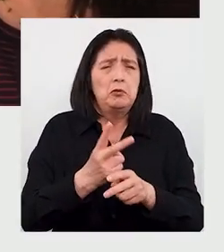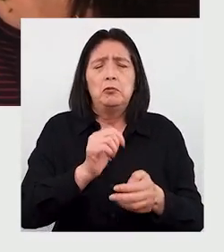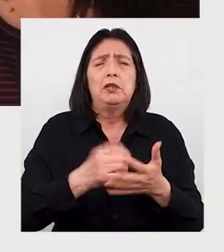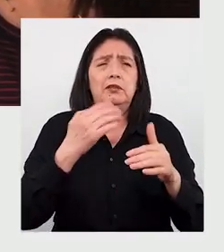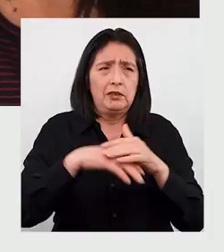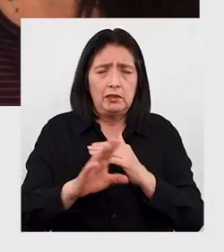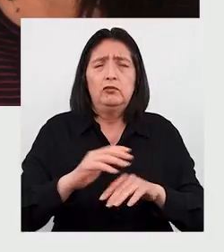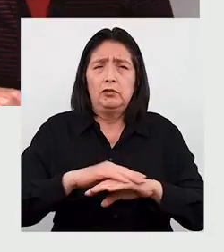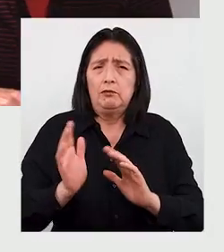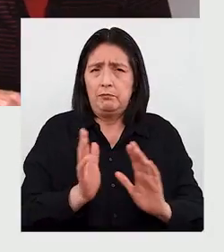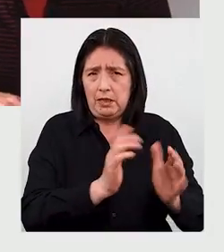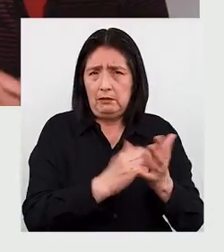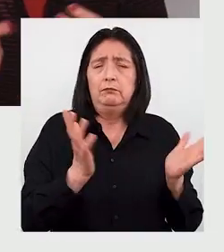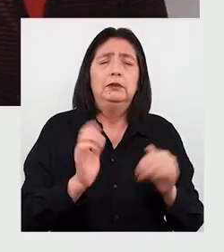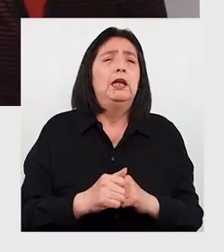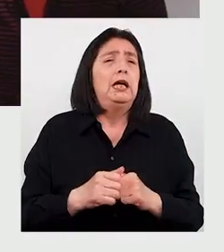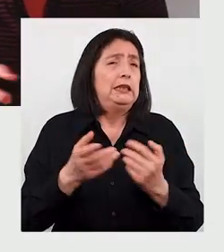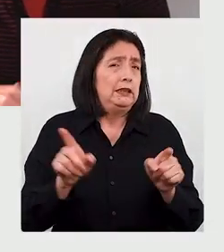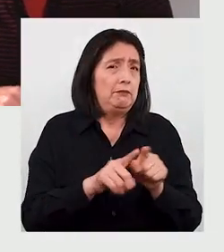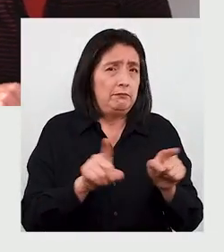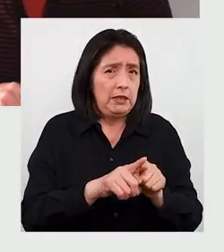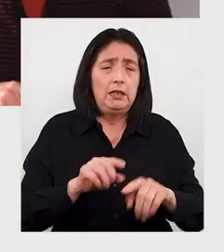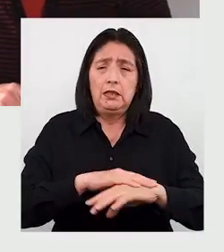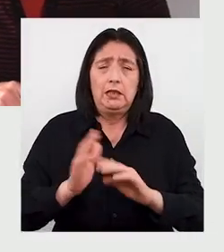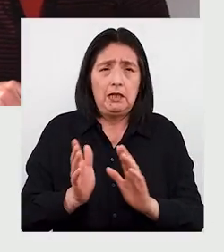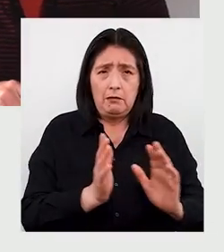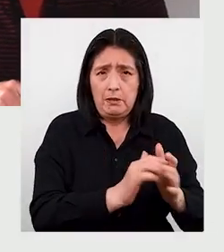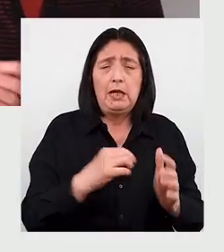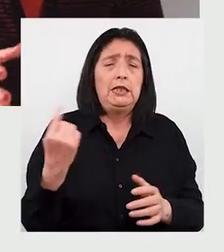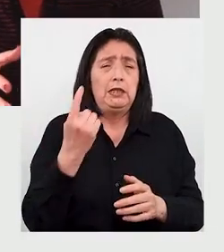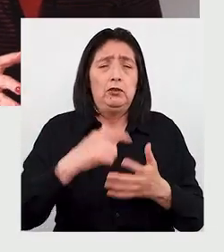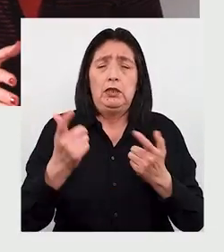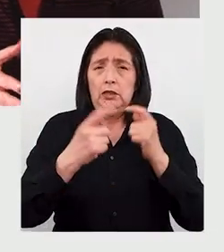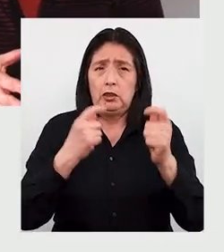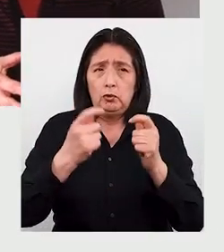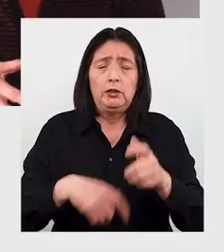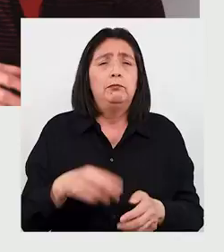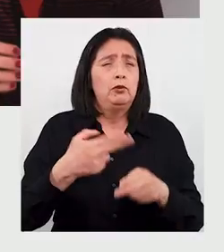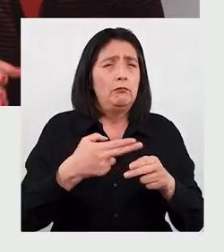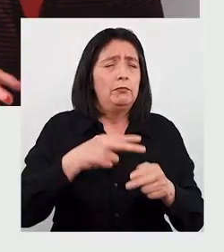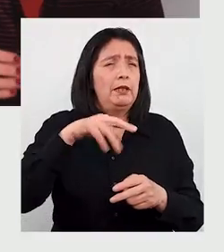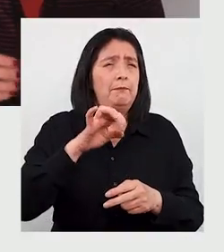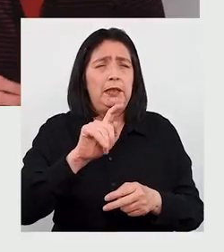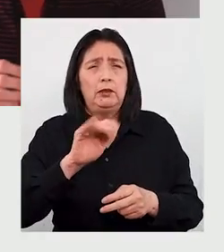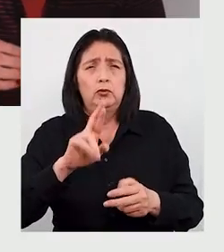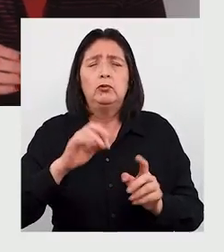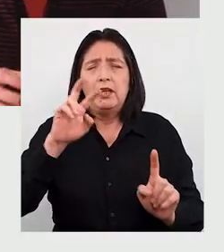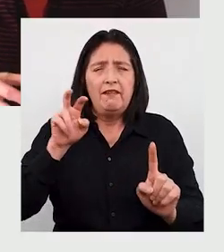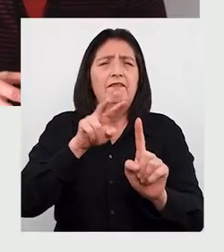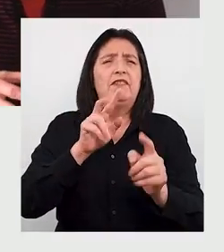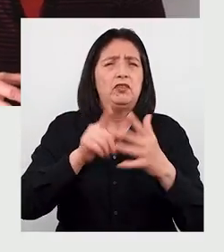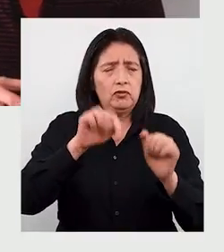Estratégico Nacional Exportador. Asimismo, en el Plan Estratégico Nacional de Turismo, PENTUR, se establece la visión